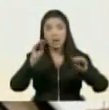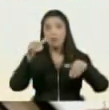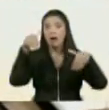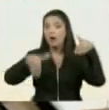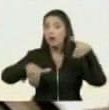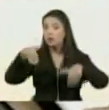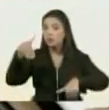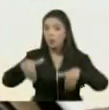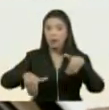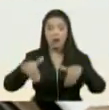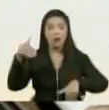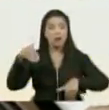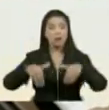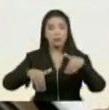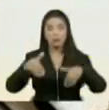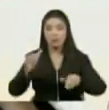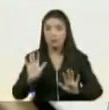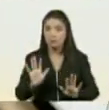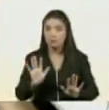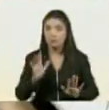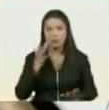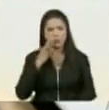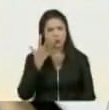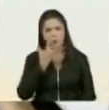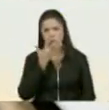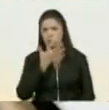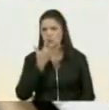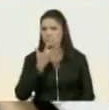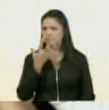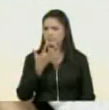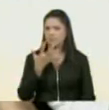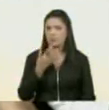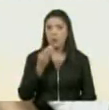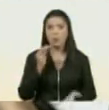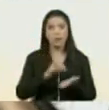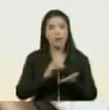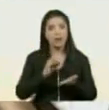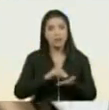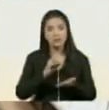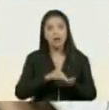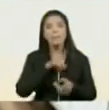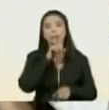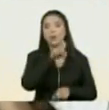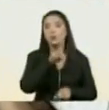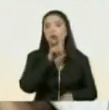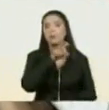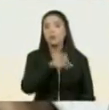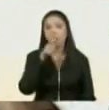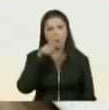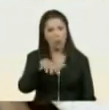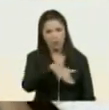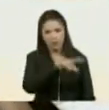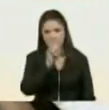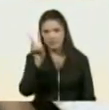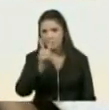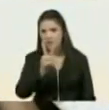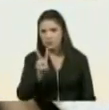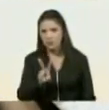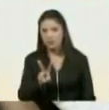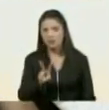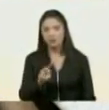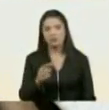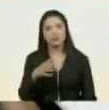eventos electorales, vale decir, que convoque tantas veces a consultas al pueblo de Venezuela como la